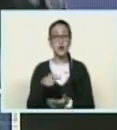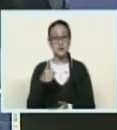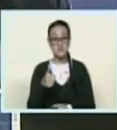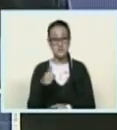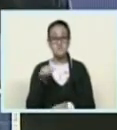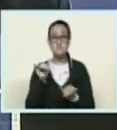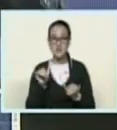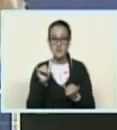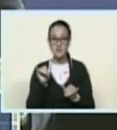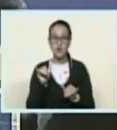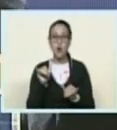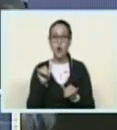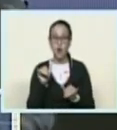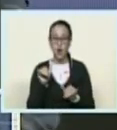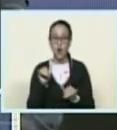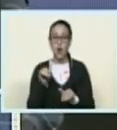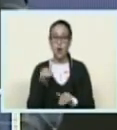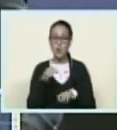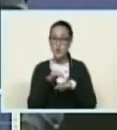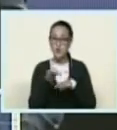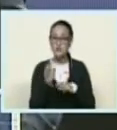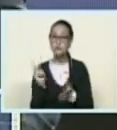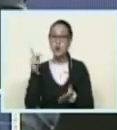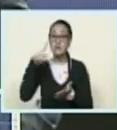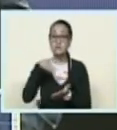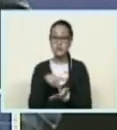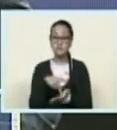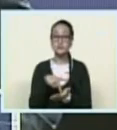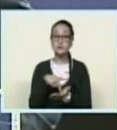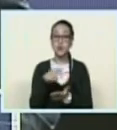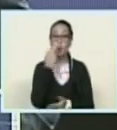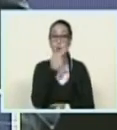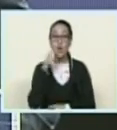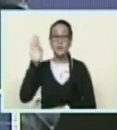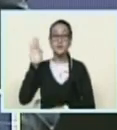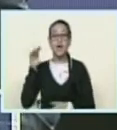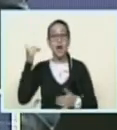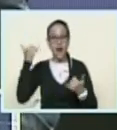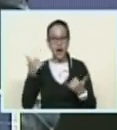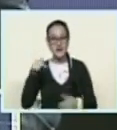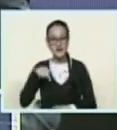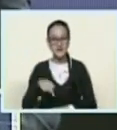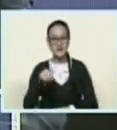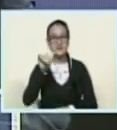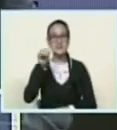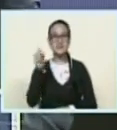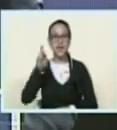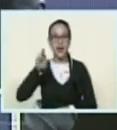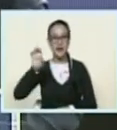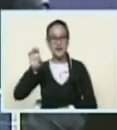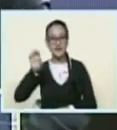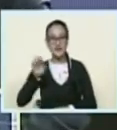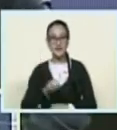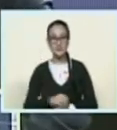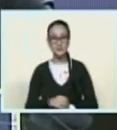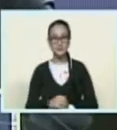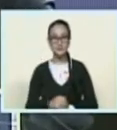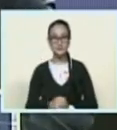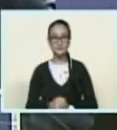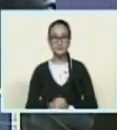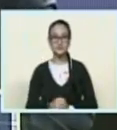el municipio donde nos juramentaríamos. Y aquí estamos, en Yare, Simón Bolívar,